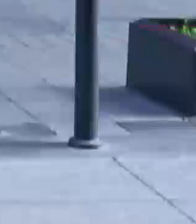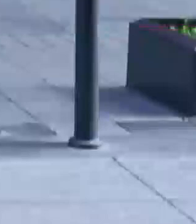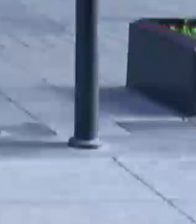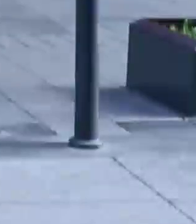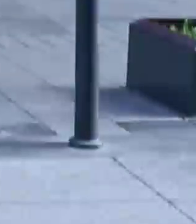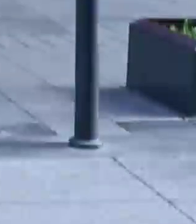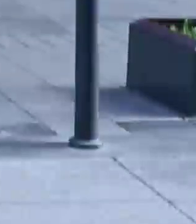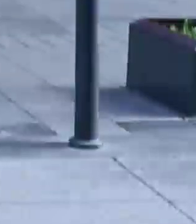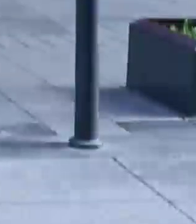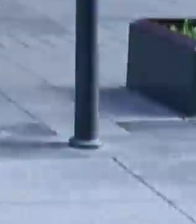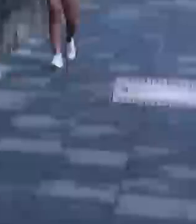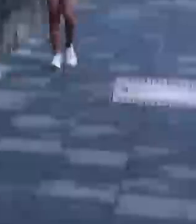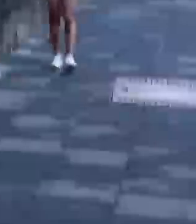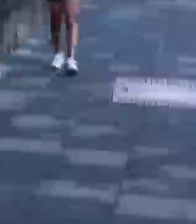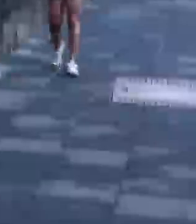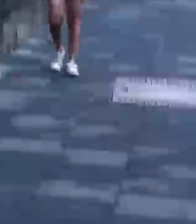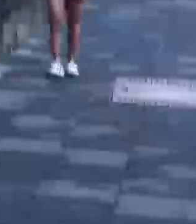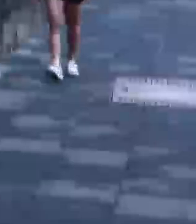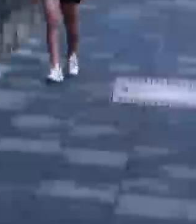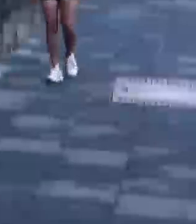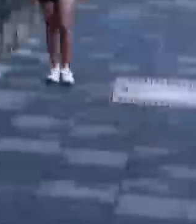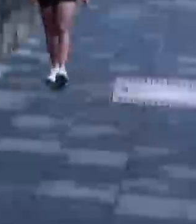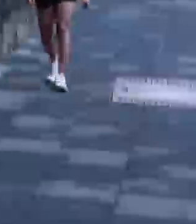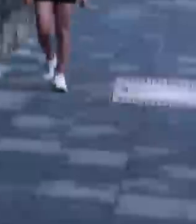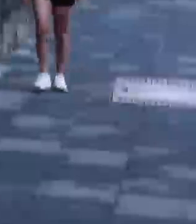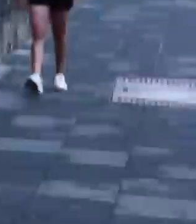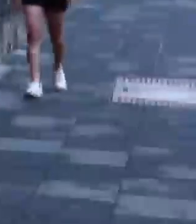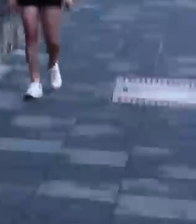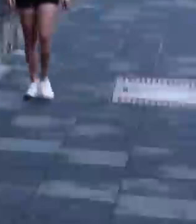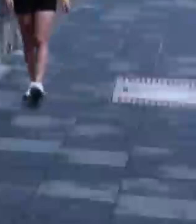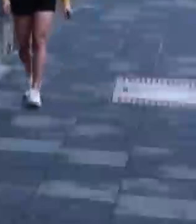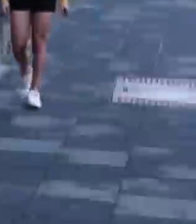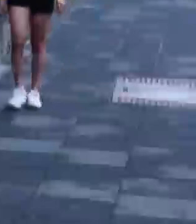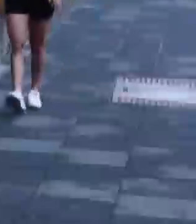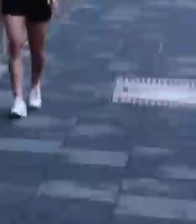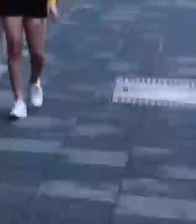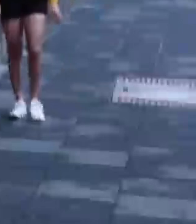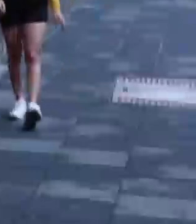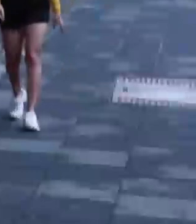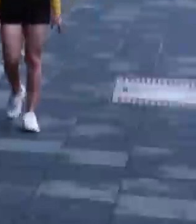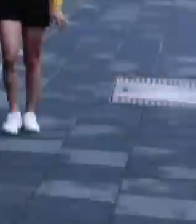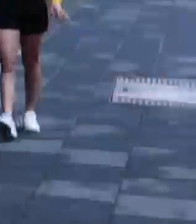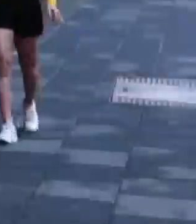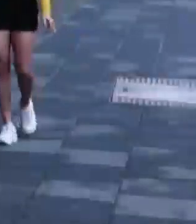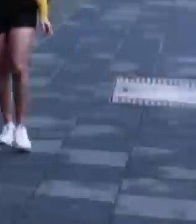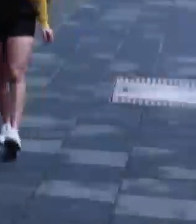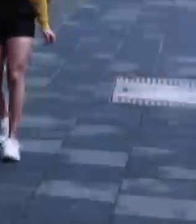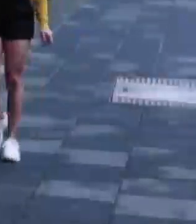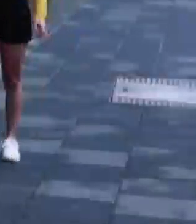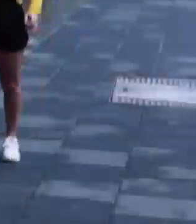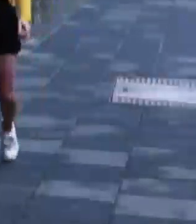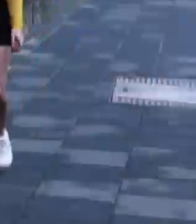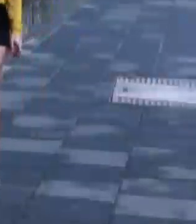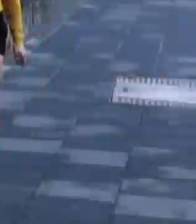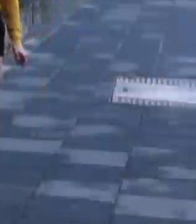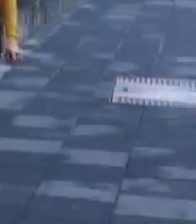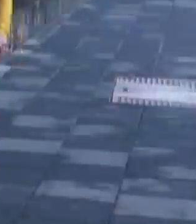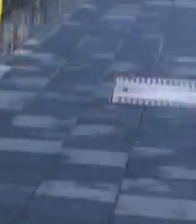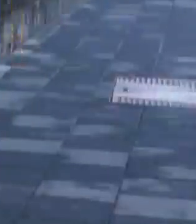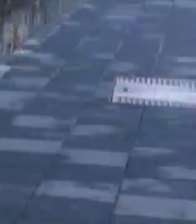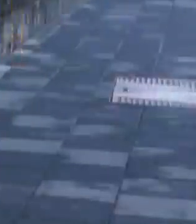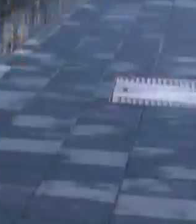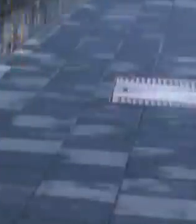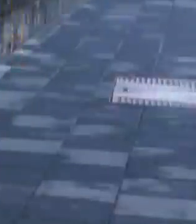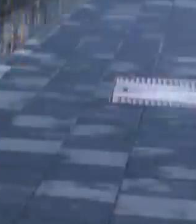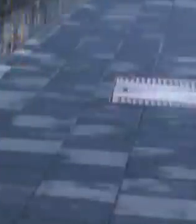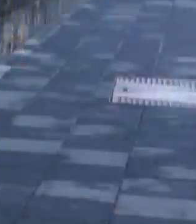Aquí vivimos. En las calles se cruzan nuestros olores, de sudor y pachuli, de ladrillo nuevo y gas